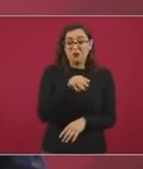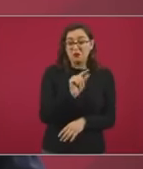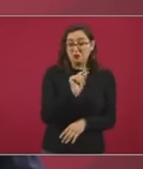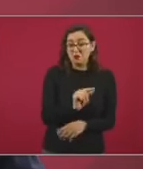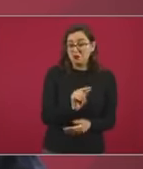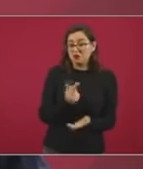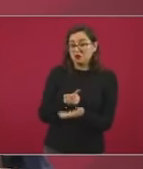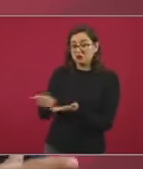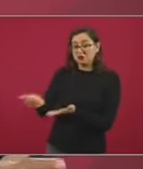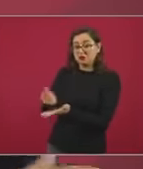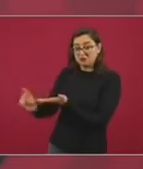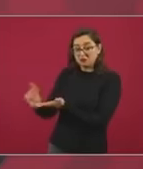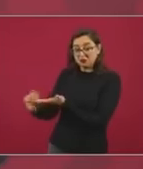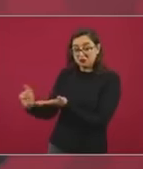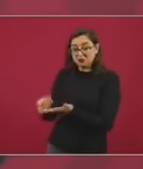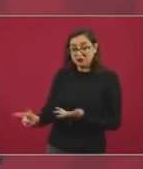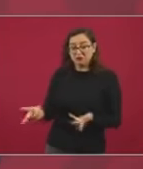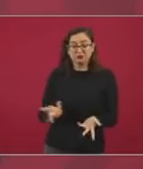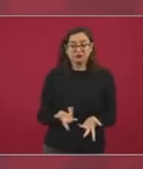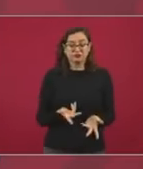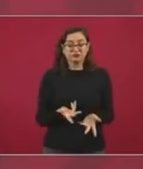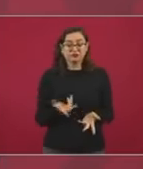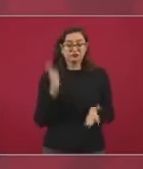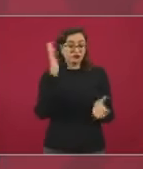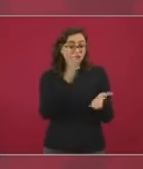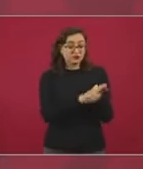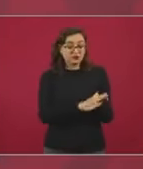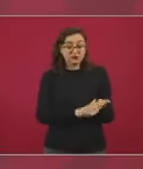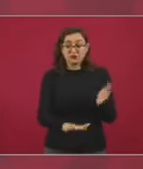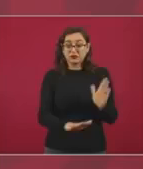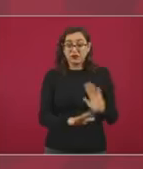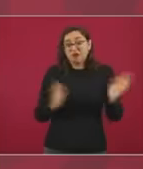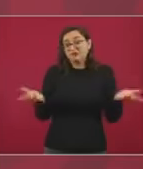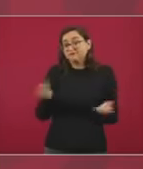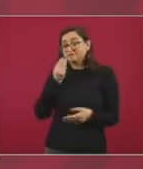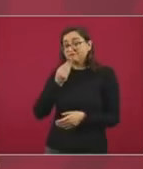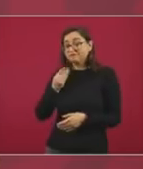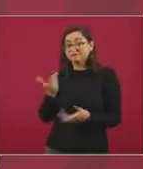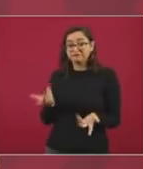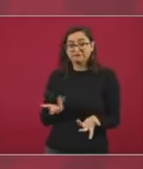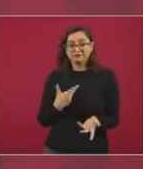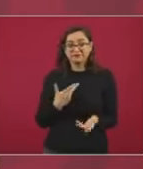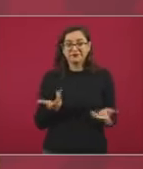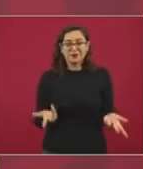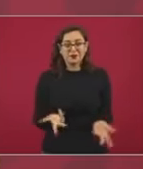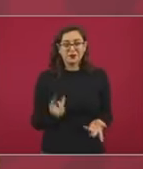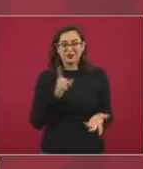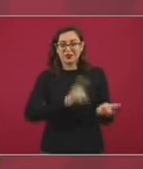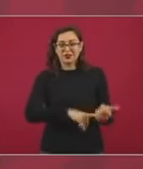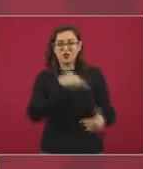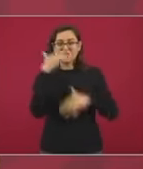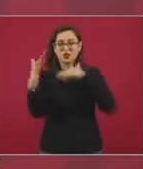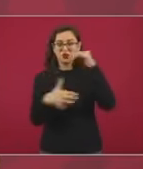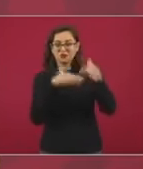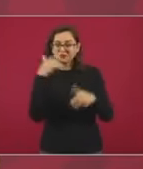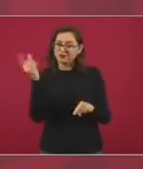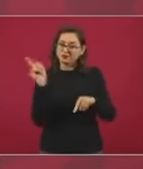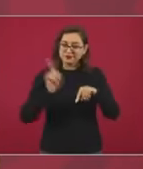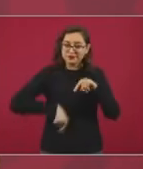Y al terminarse lo del Fonden, se acaba la corrupción que había en el Fonden,